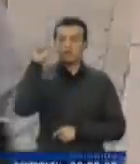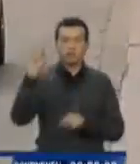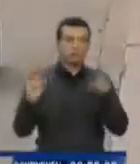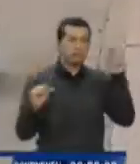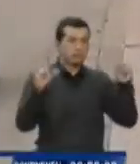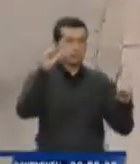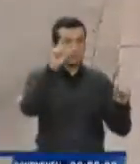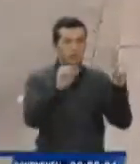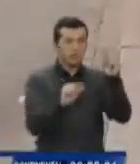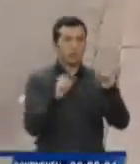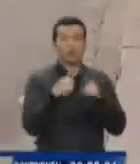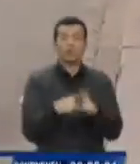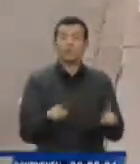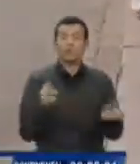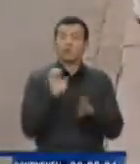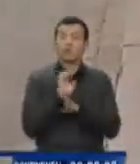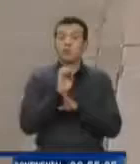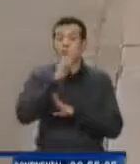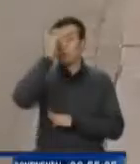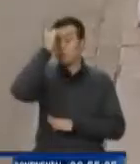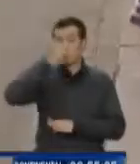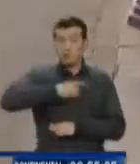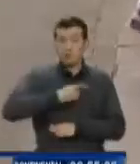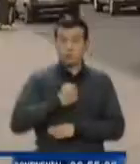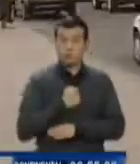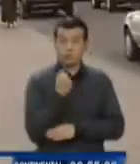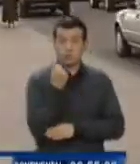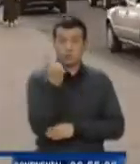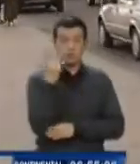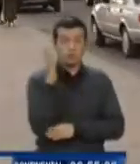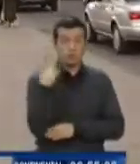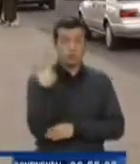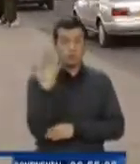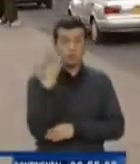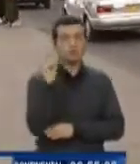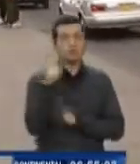comercial como son las sobretasas debido a la carencia de una moneda propia. Alexis Moncayo, Ecuador TV.